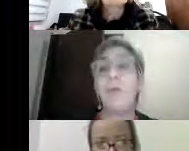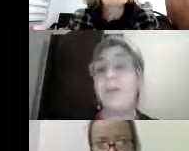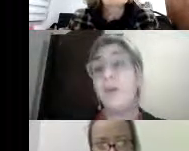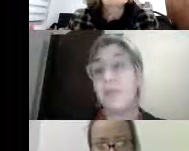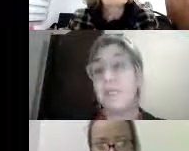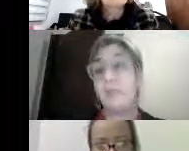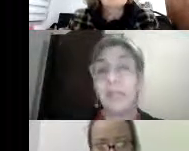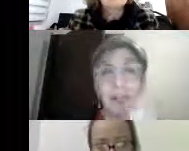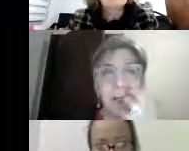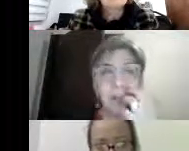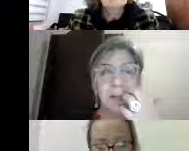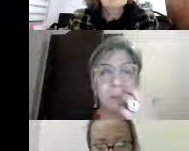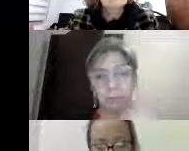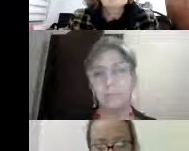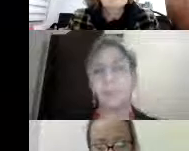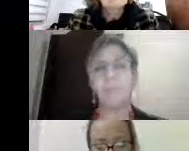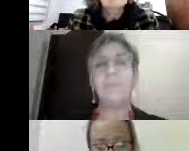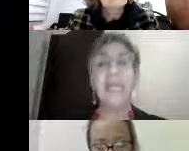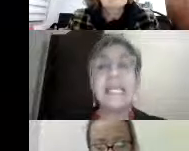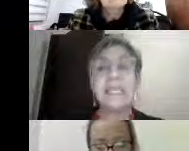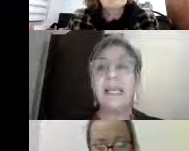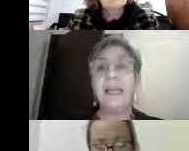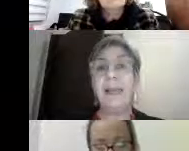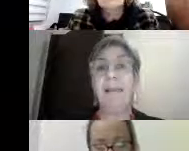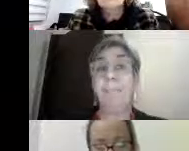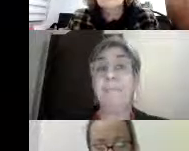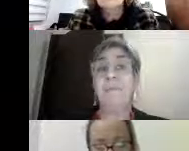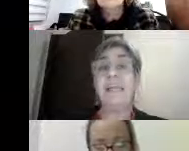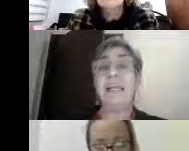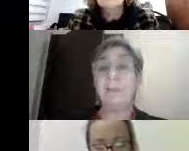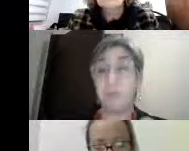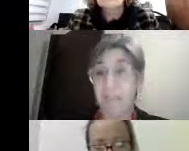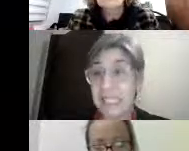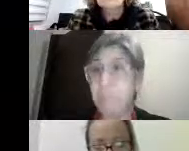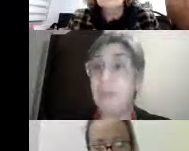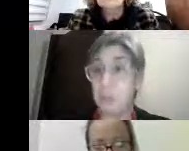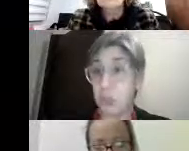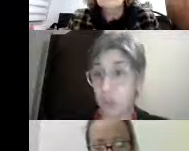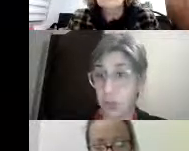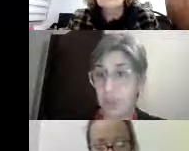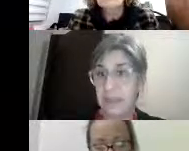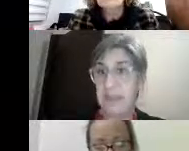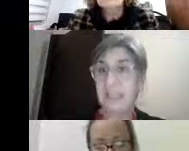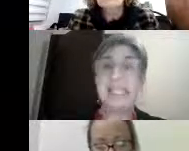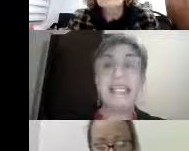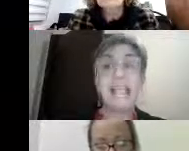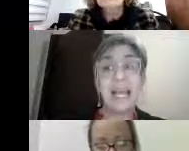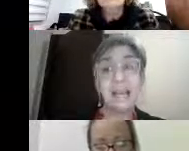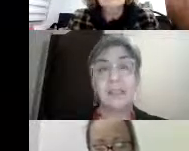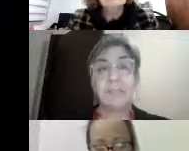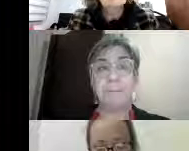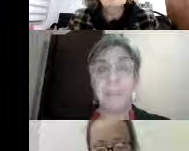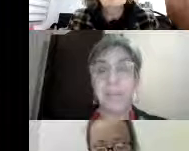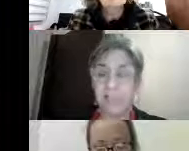Entonces, lo primero y más importante es la profilaxis preexposición, que